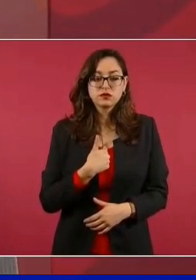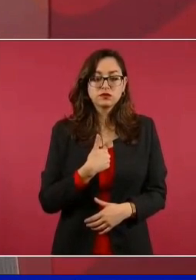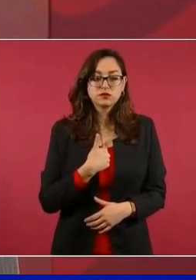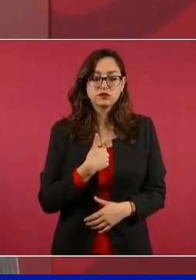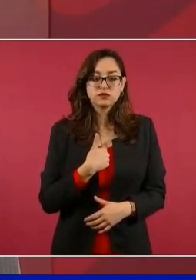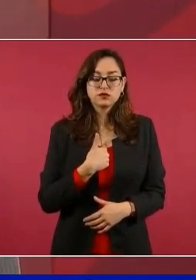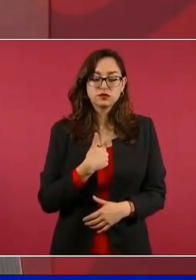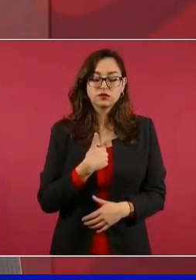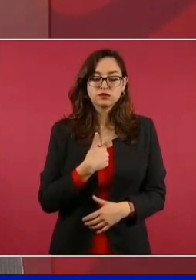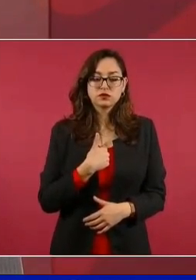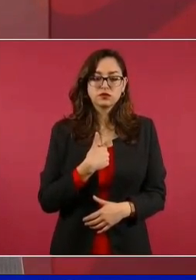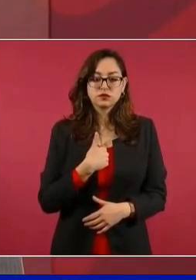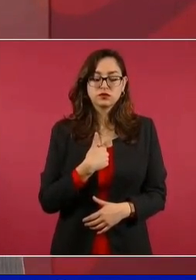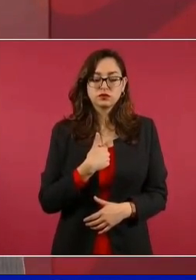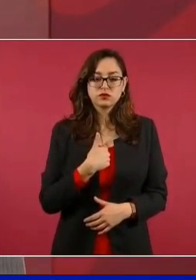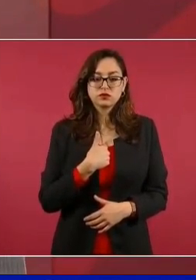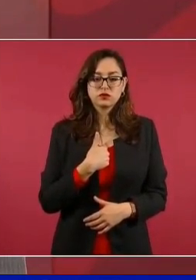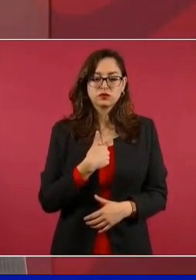al decreto